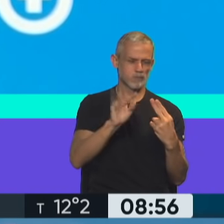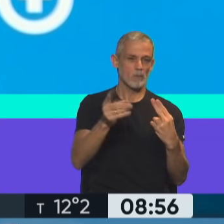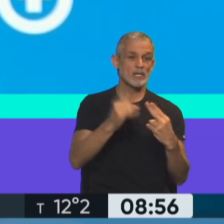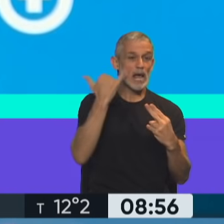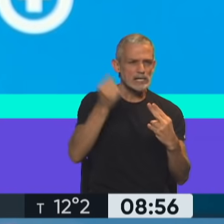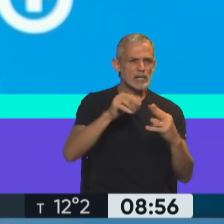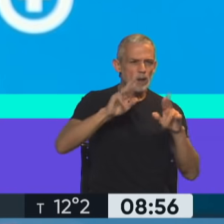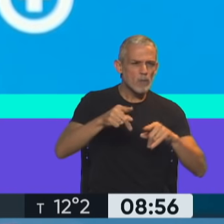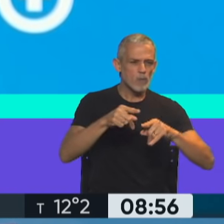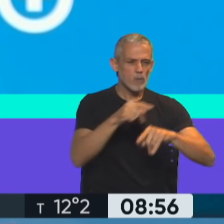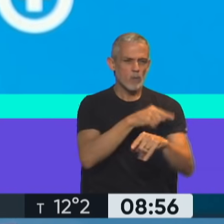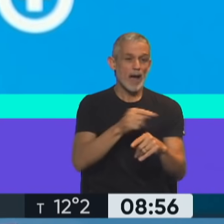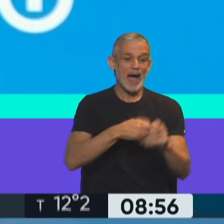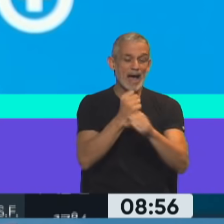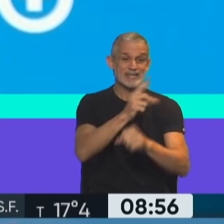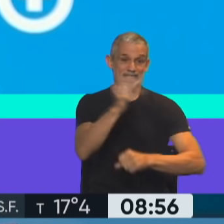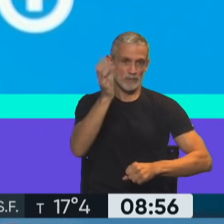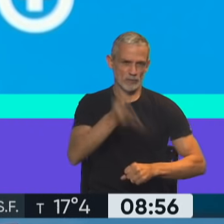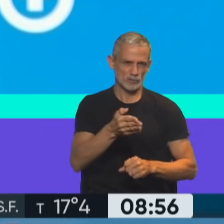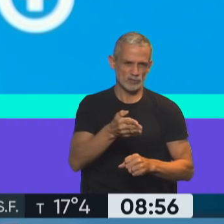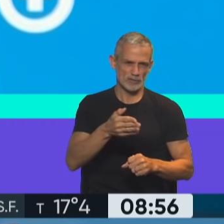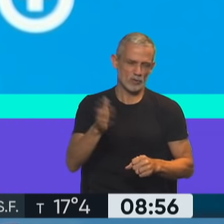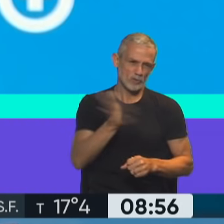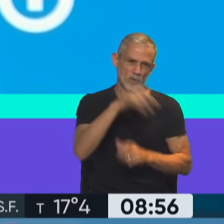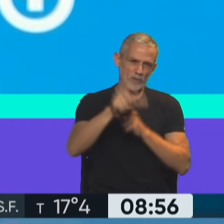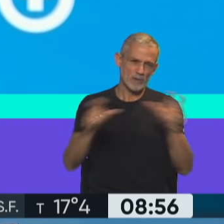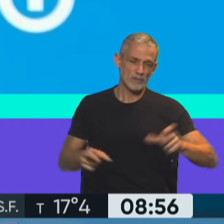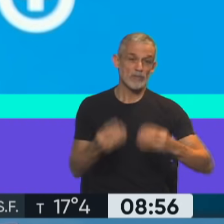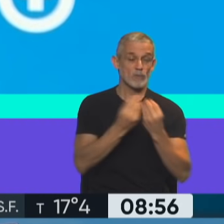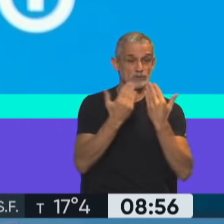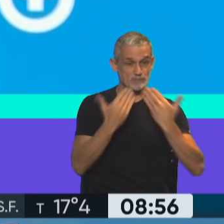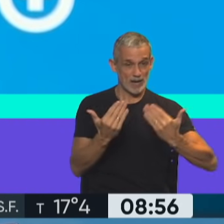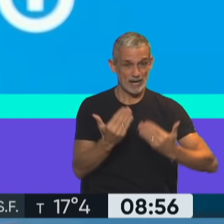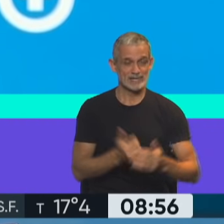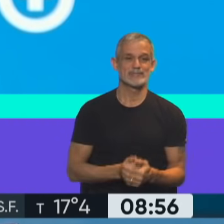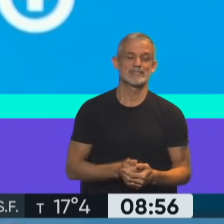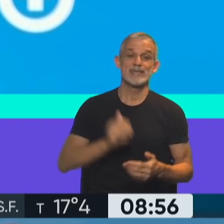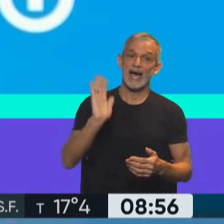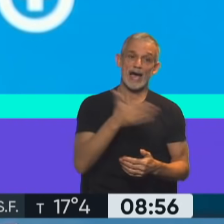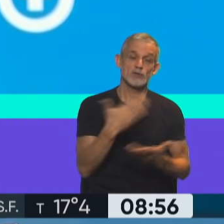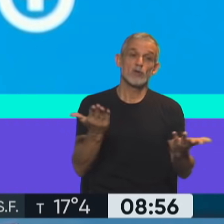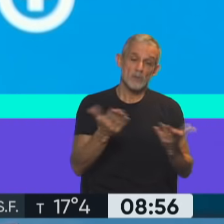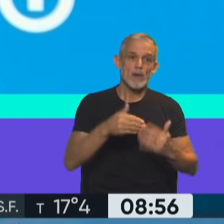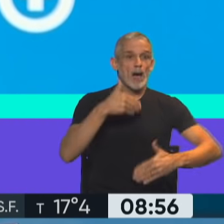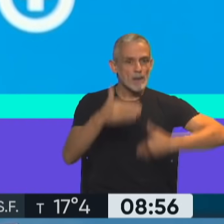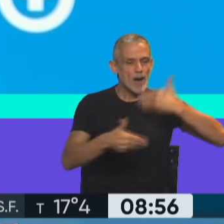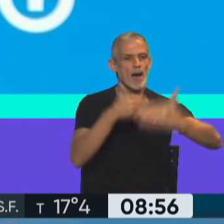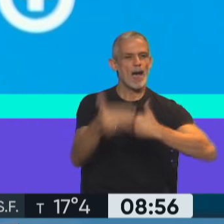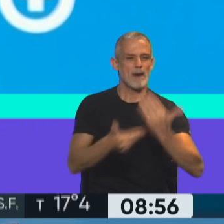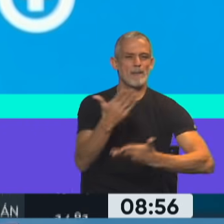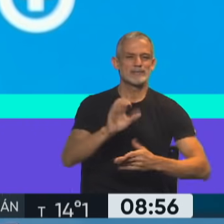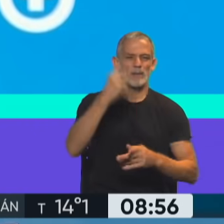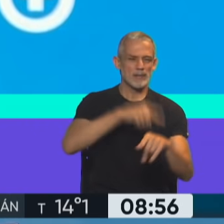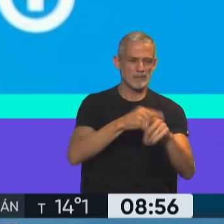los esquemas hasta el 100% de la población objetivo, ¿no? Así que bueno, muchísimas gracias a todos. Vamos a avanzar en esta